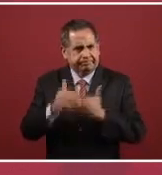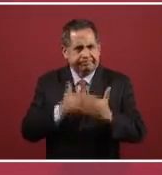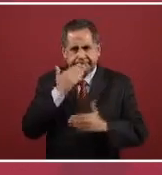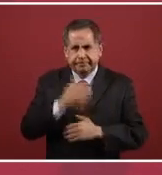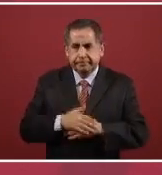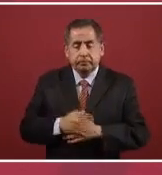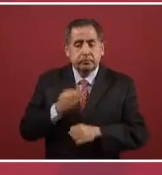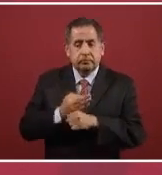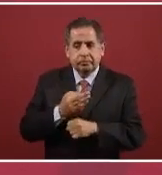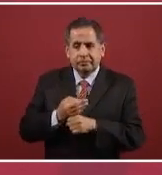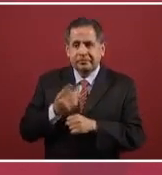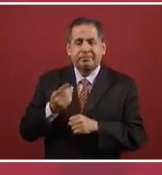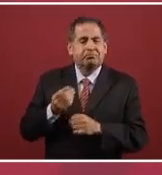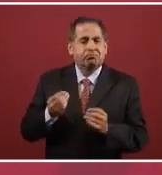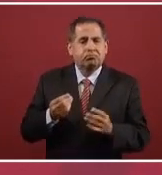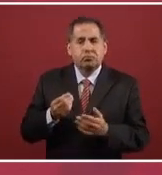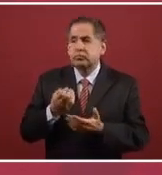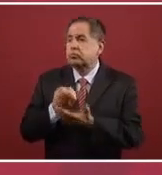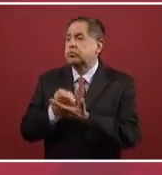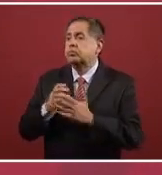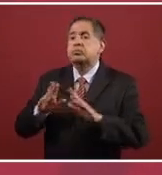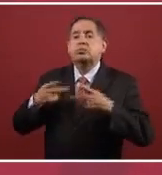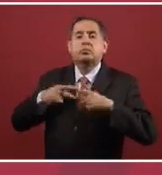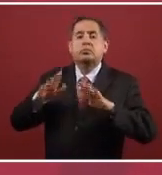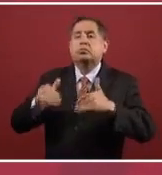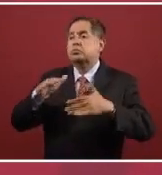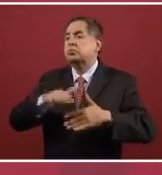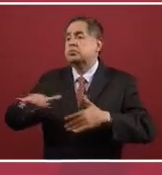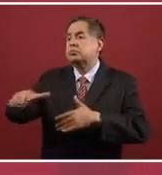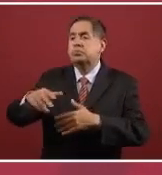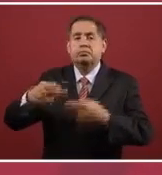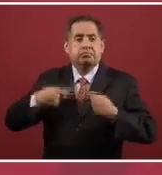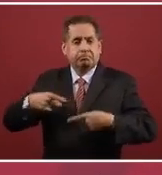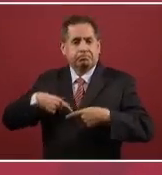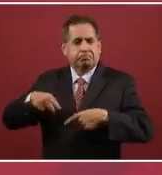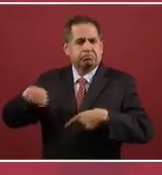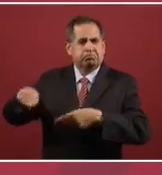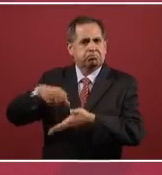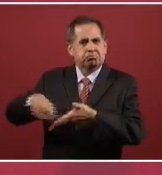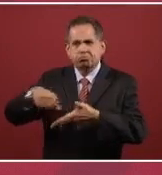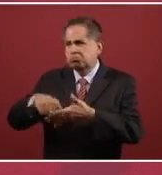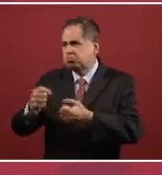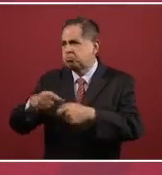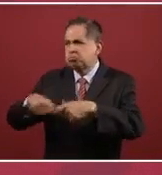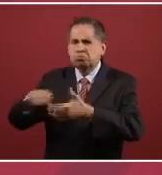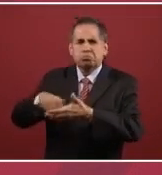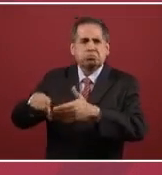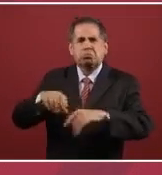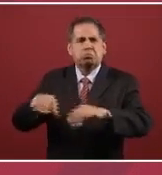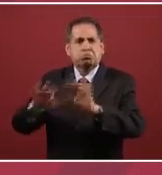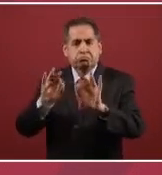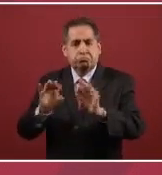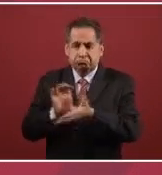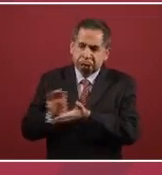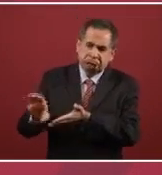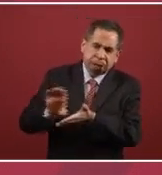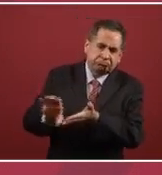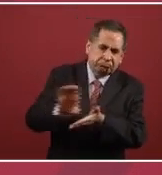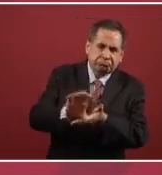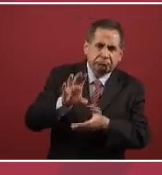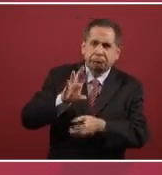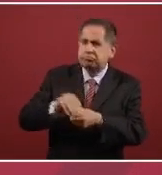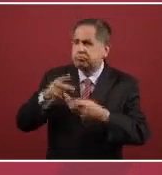se está fortaleciendo mucho la economía popular, la economía abajo, porque estamos destinando muchos recursos a la